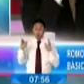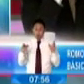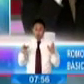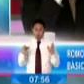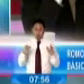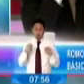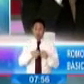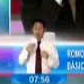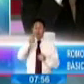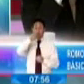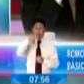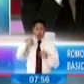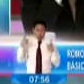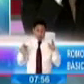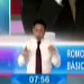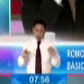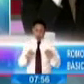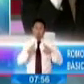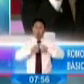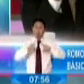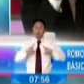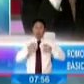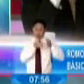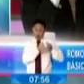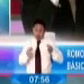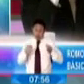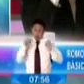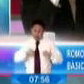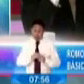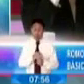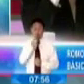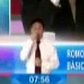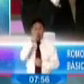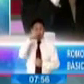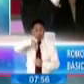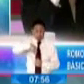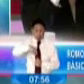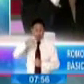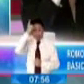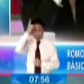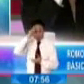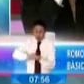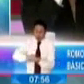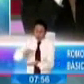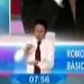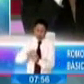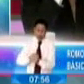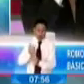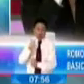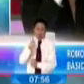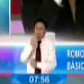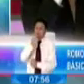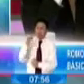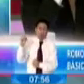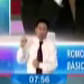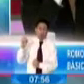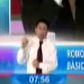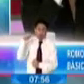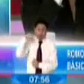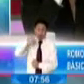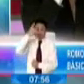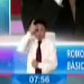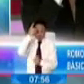básicos los próximos dos meses, pero que ya en ese momento me van a decir, usted ha acumulado una deuda, qué sé yo, de 10, de 100. Esa